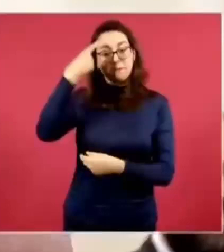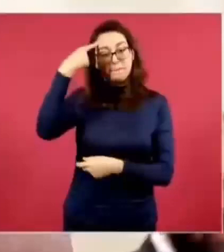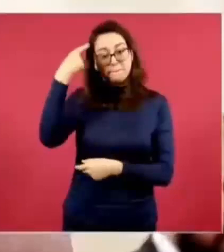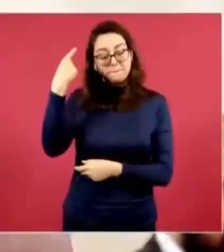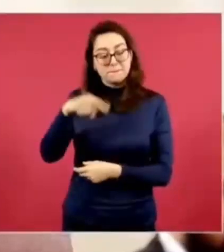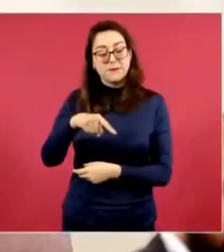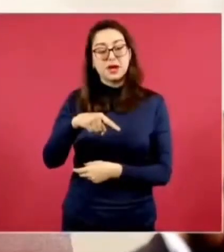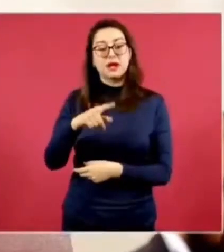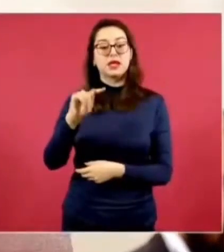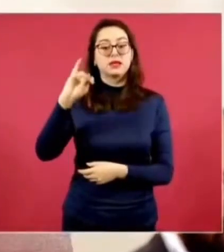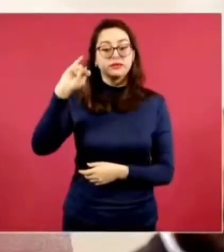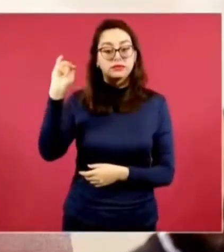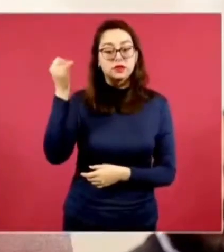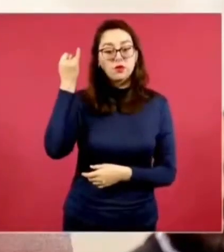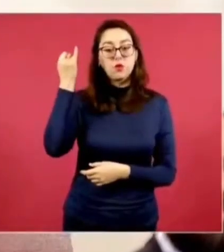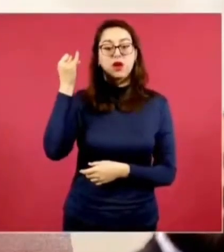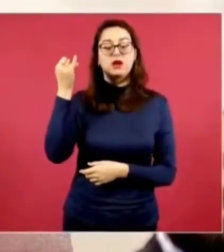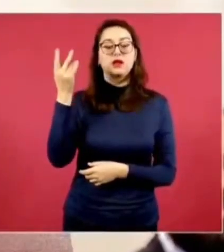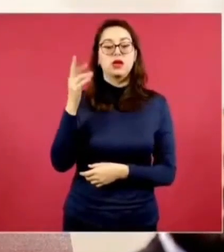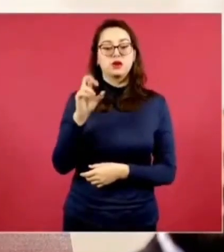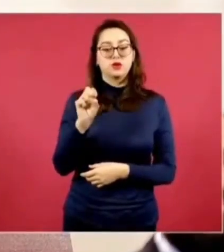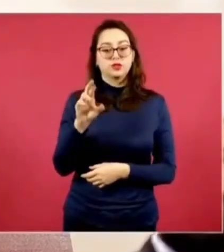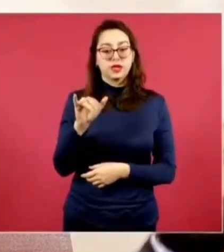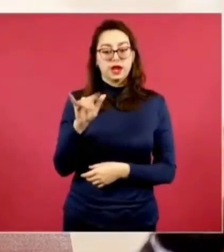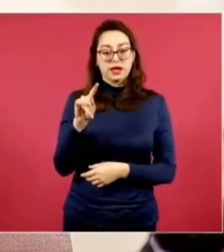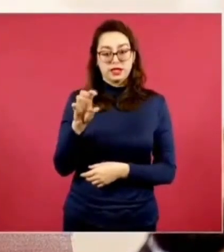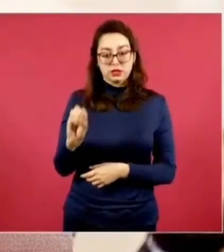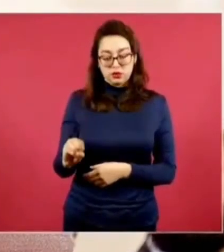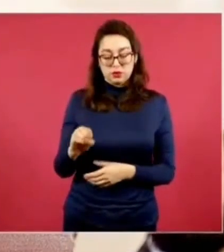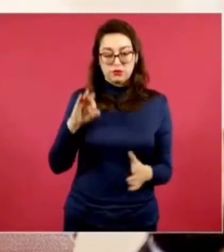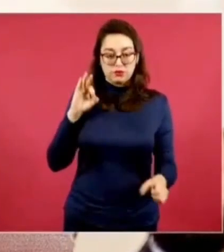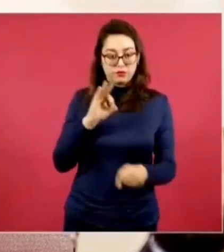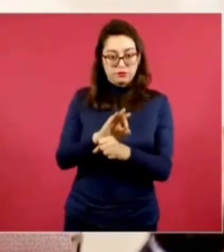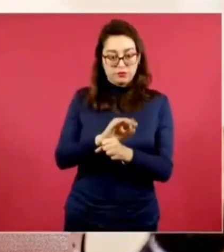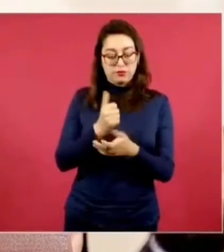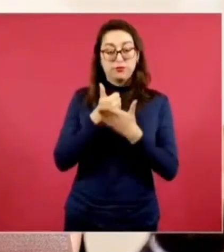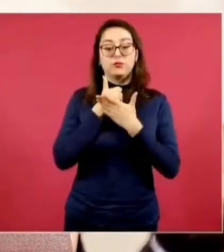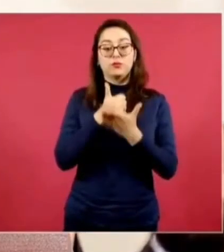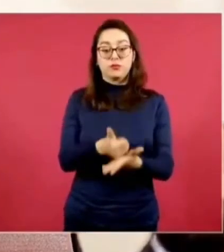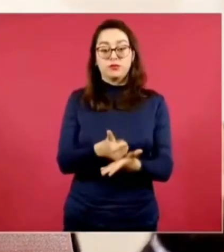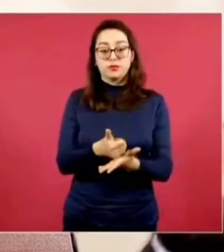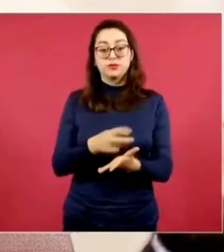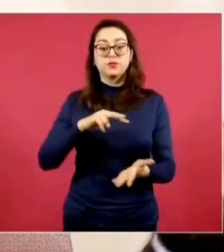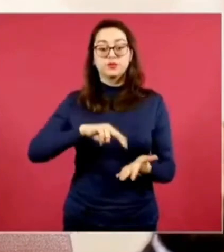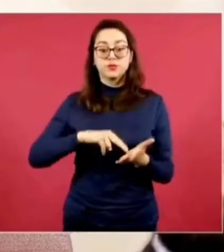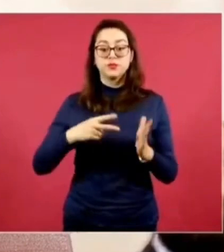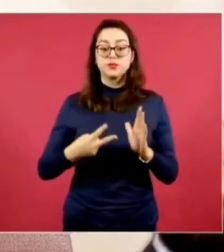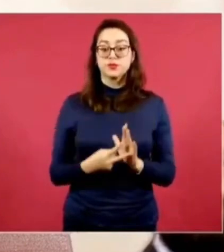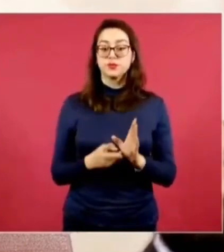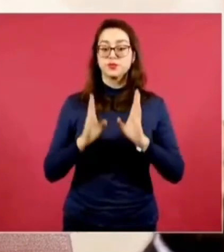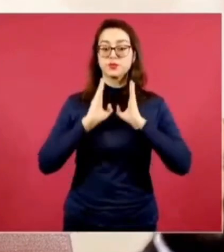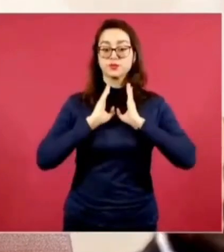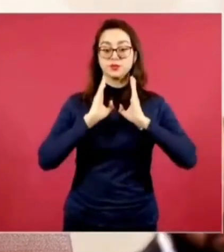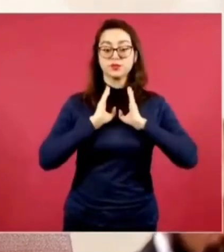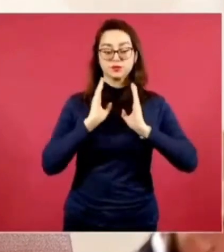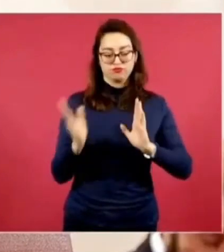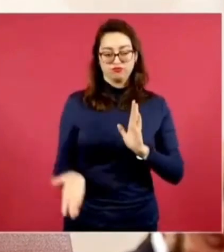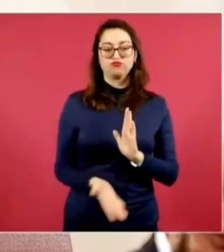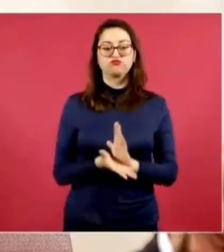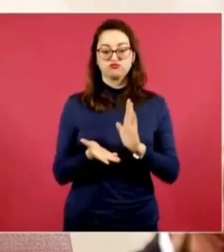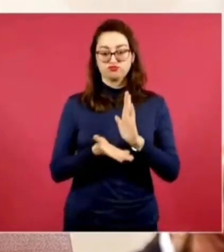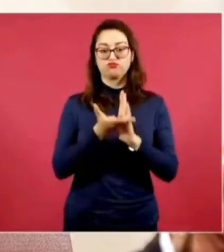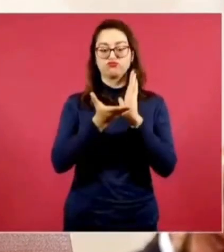de Tijuana y de Rosarito eh los ingenieros militares van a construir esa planta